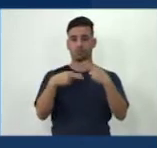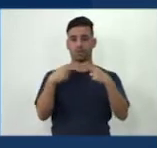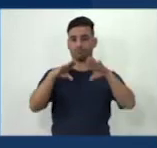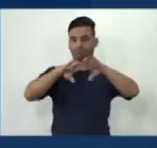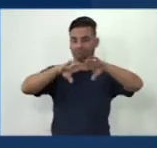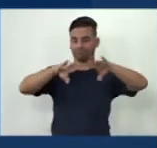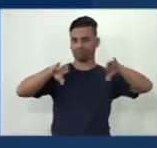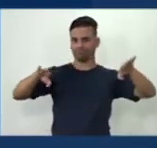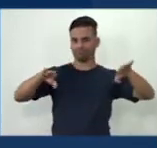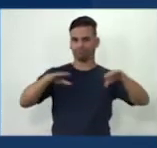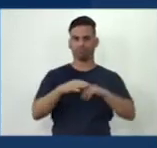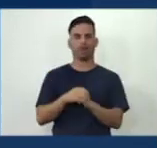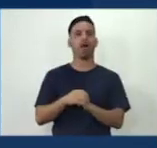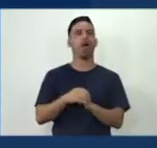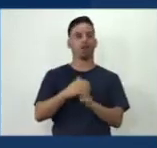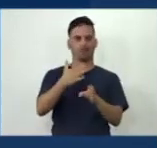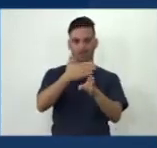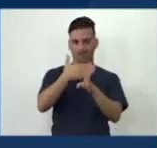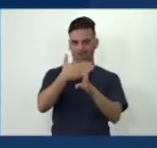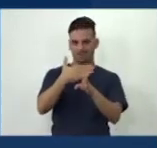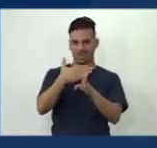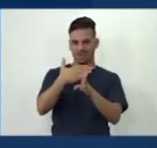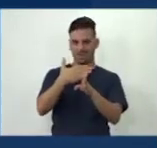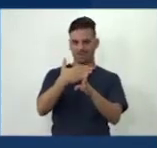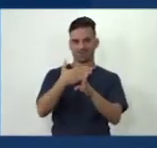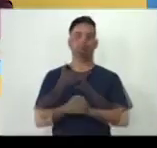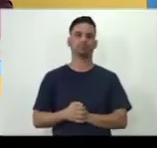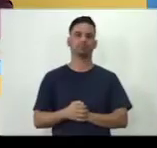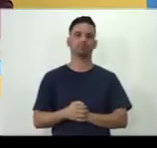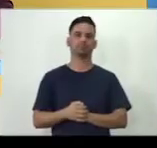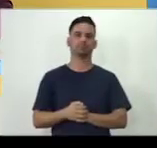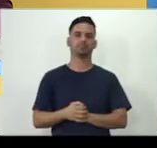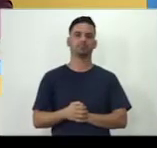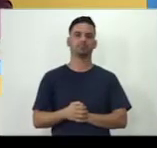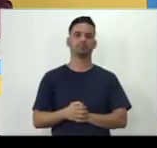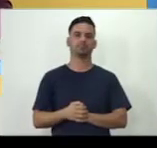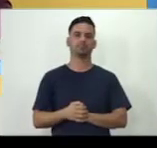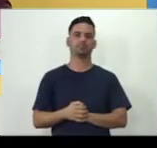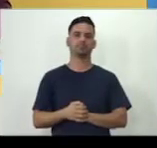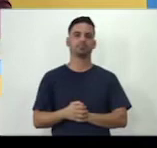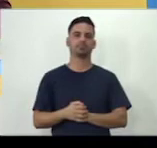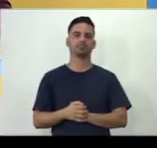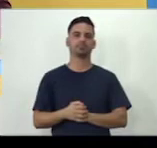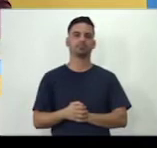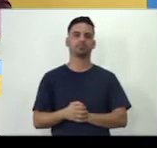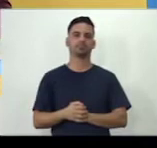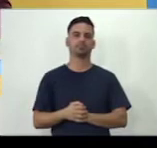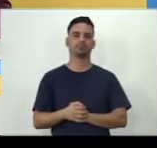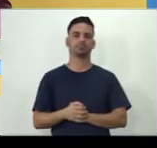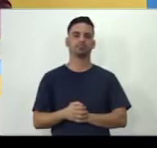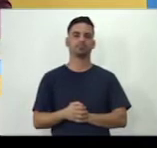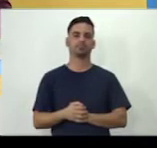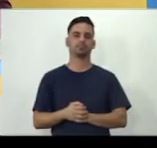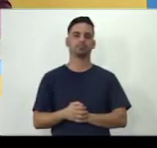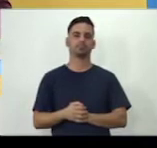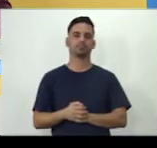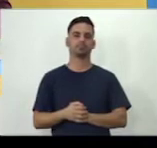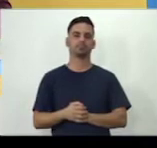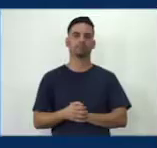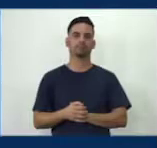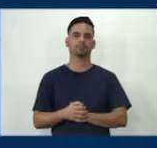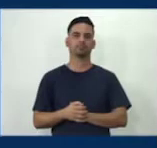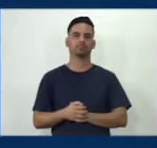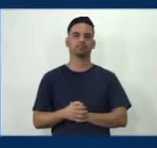la flecha me indica que hay una repulsión, ¿no verdad? Tenemos que tener en cuenta esos aspectos similares allí.